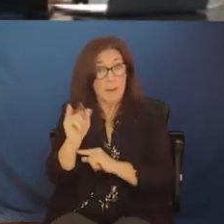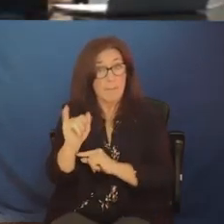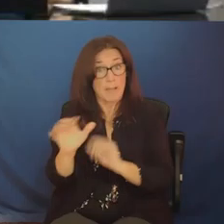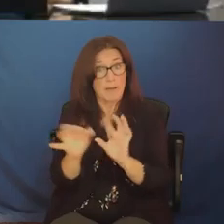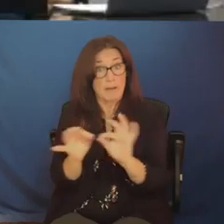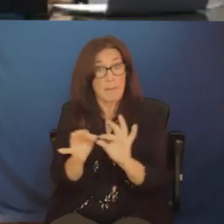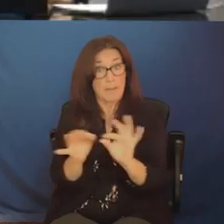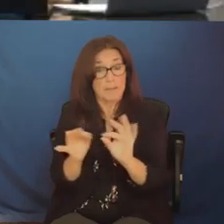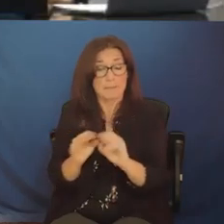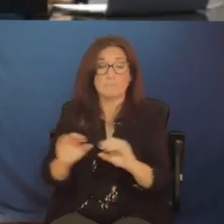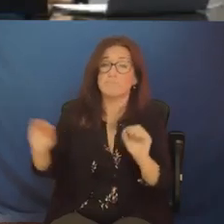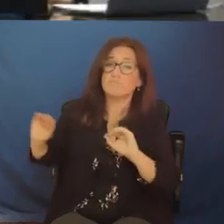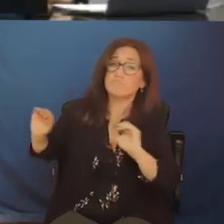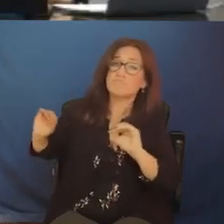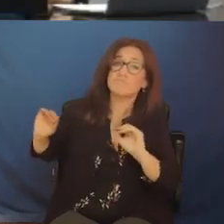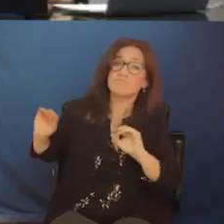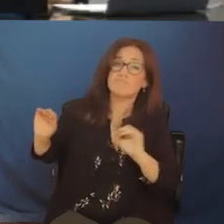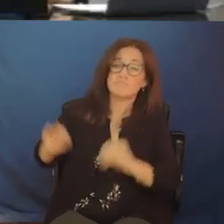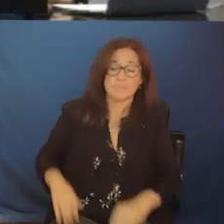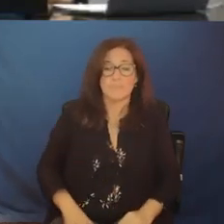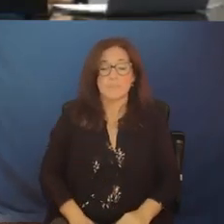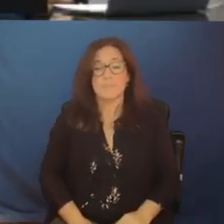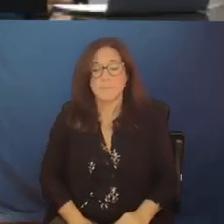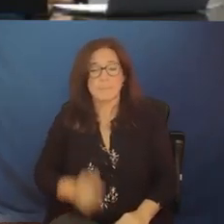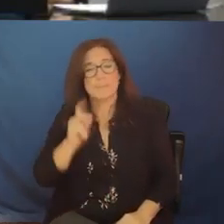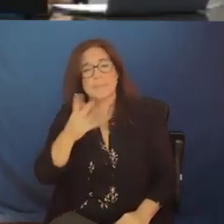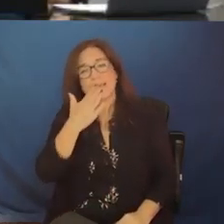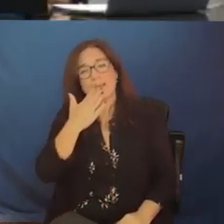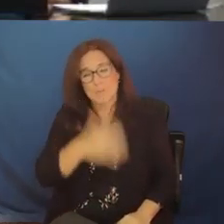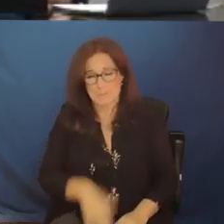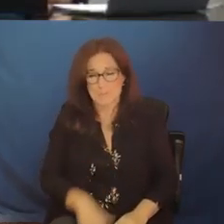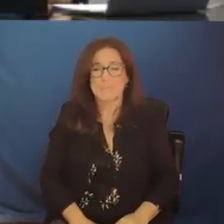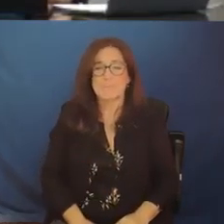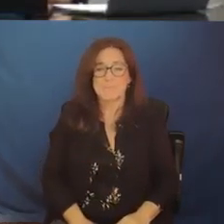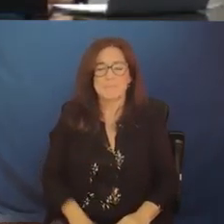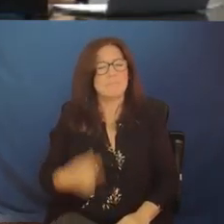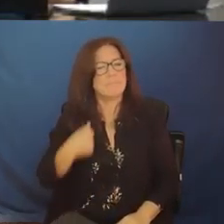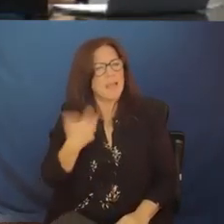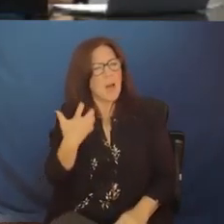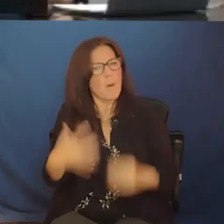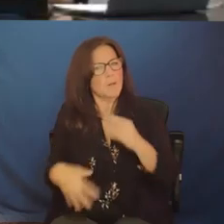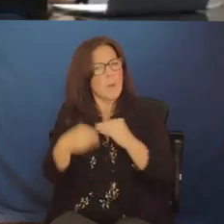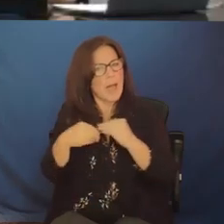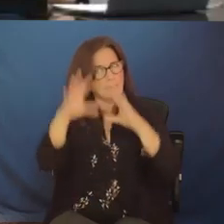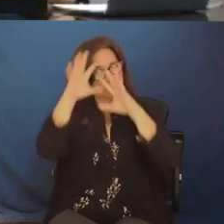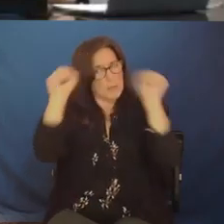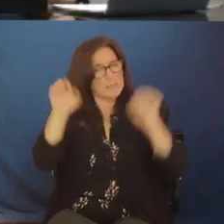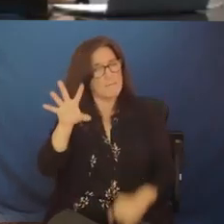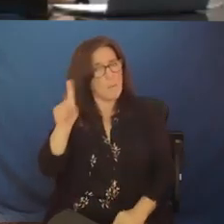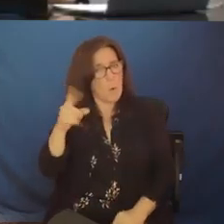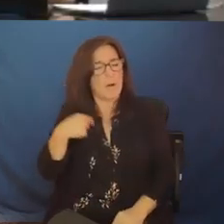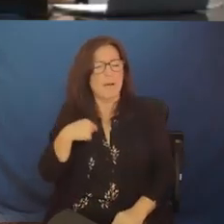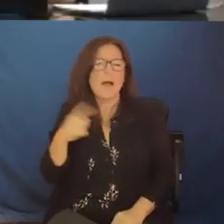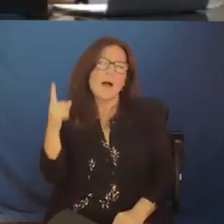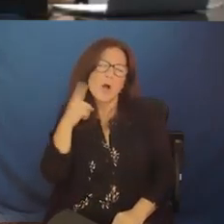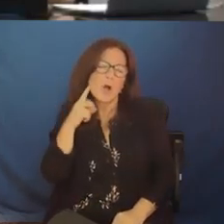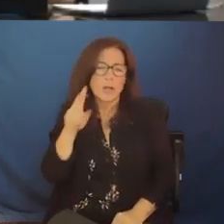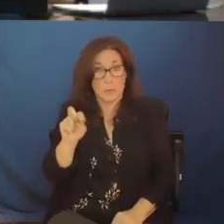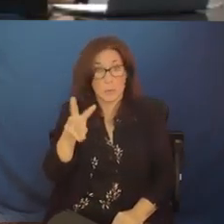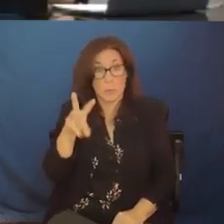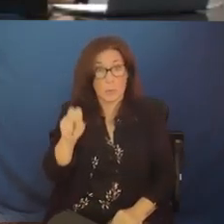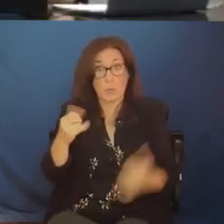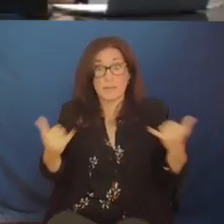del orden del día no no hay ningún comentario del público aunque gracias yo quería agregar que escuchen las noticias